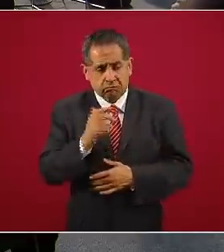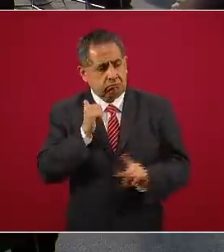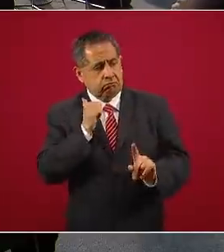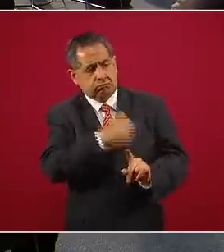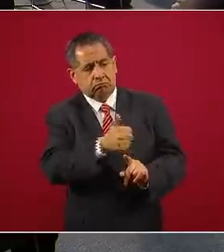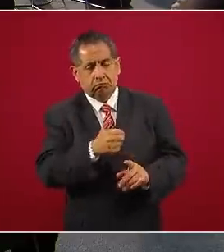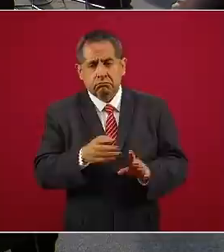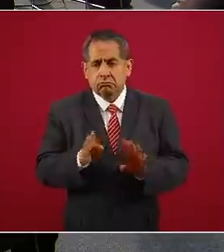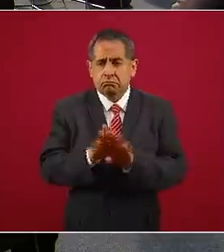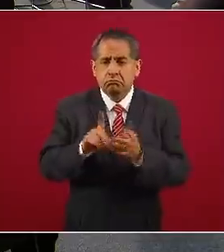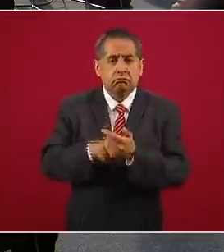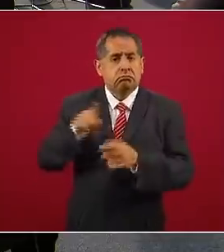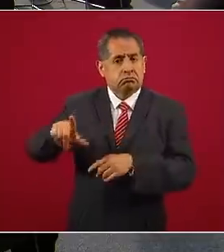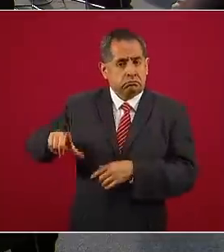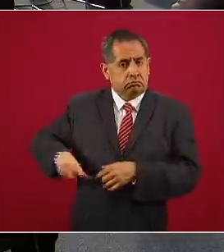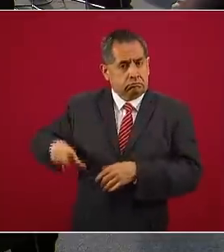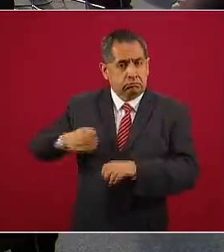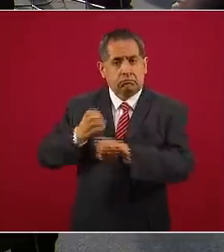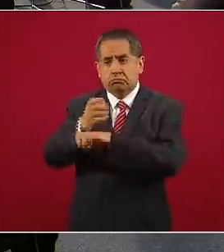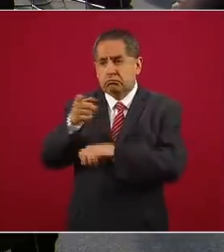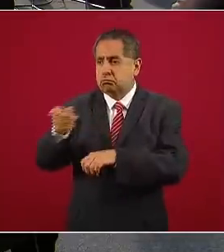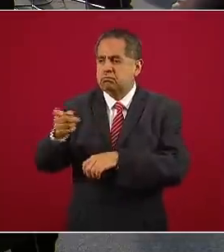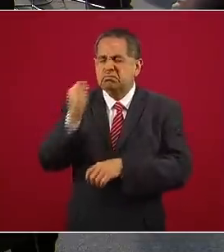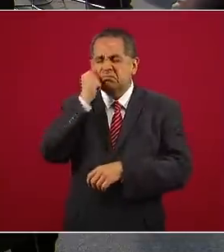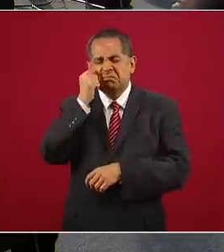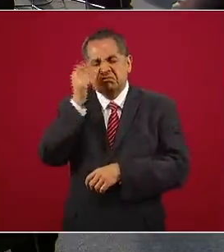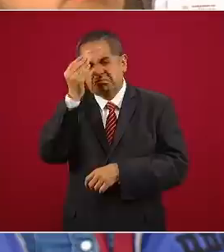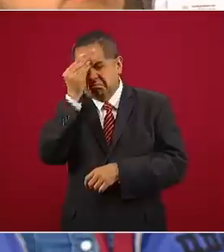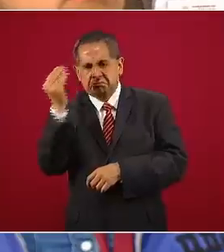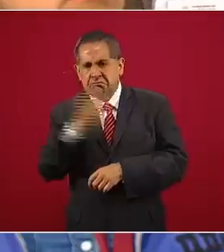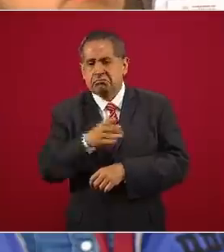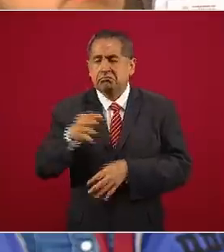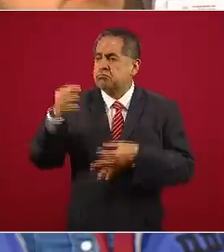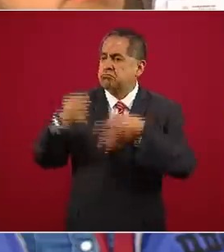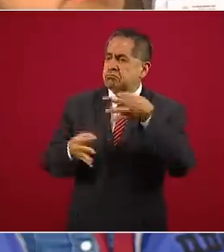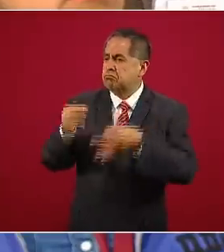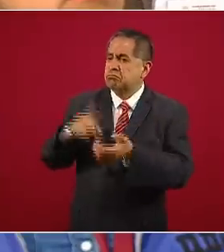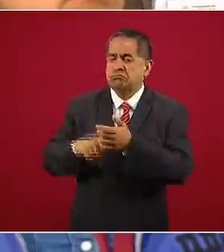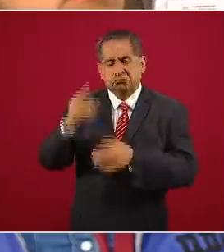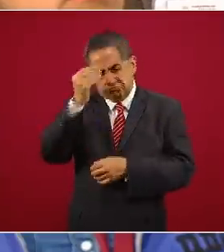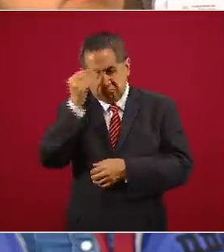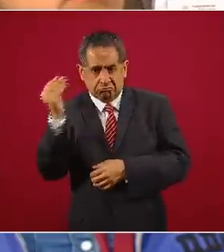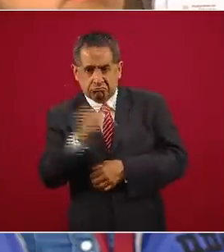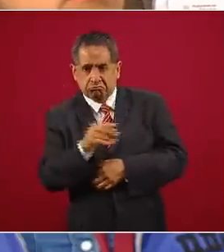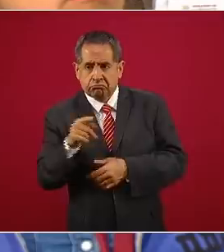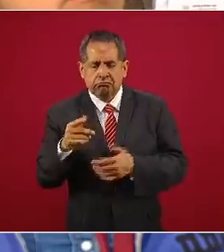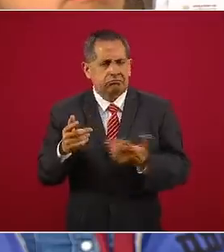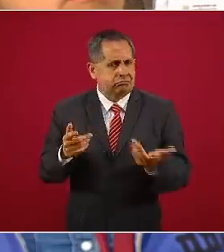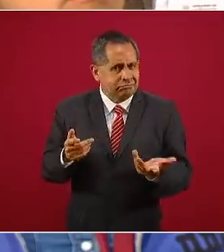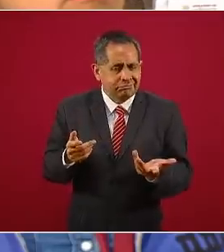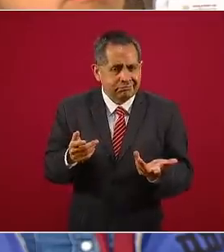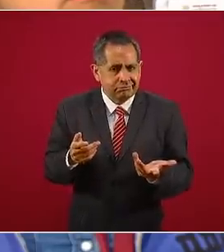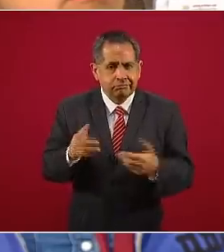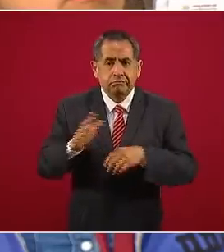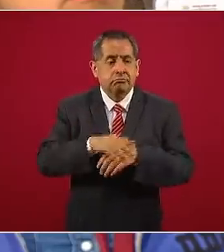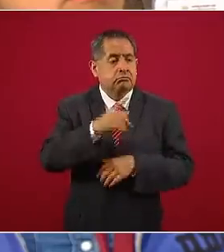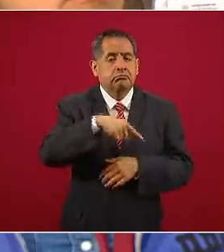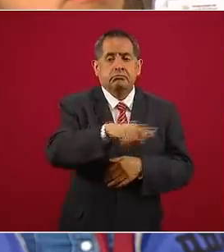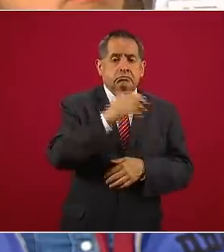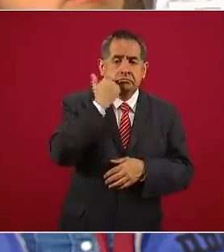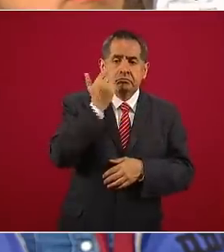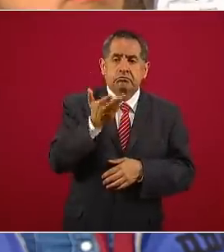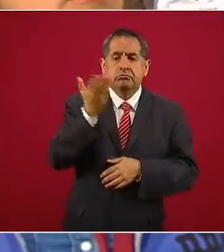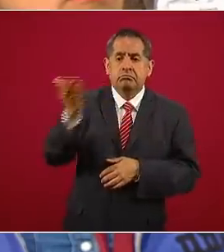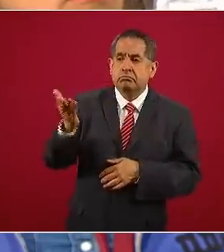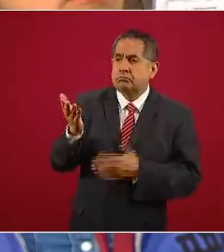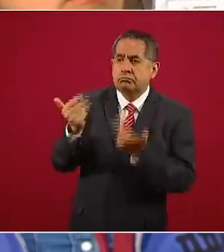digamos por el gobierno del estado y el tribunal en el estado de hidalgo porque ellos lo único que están pidiendo